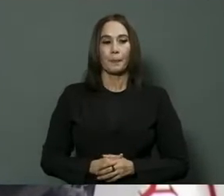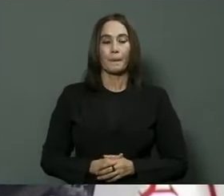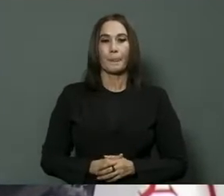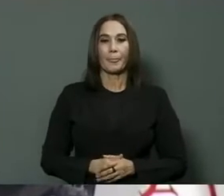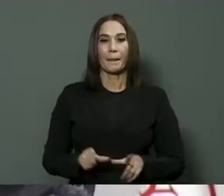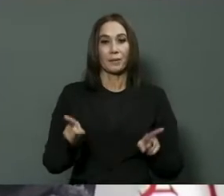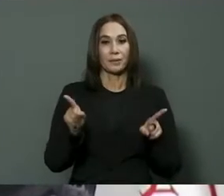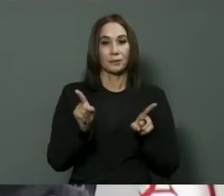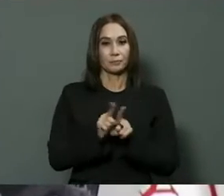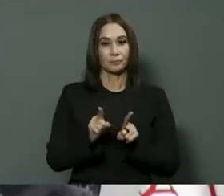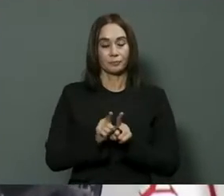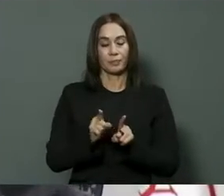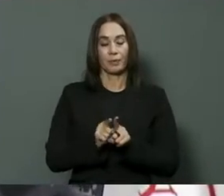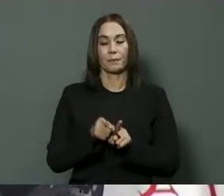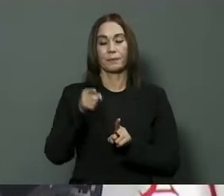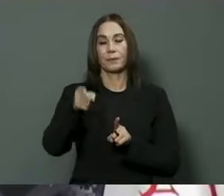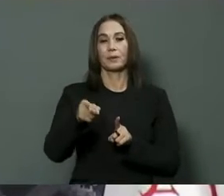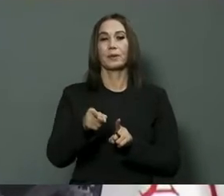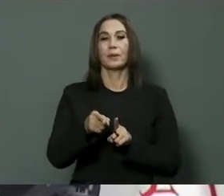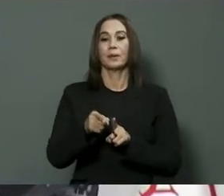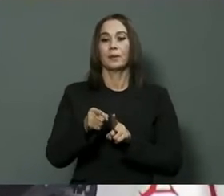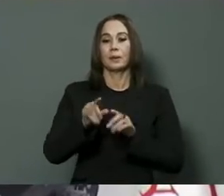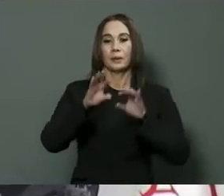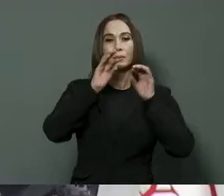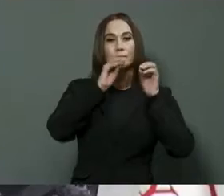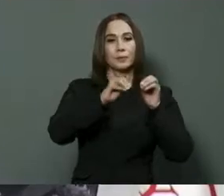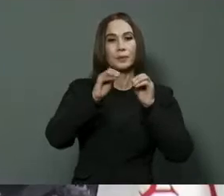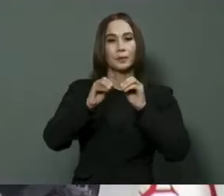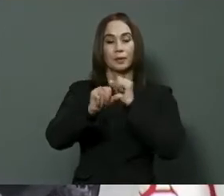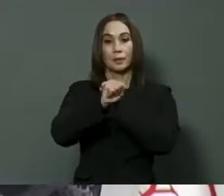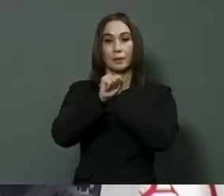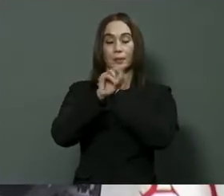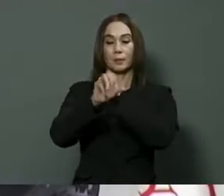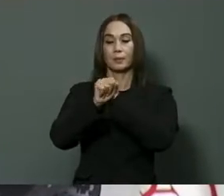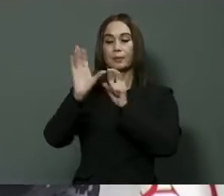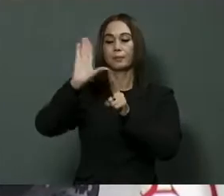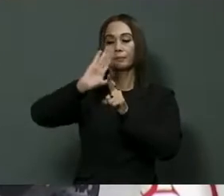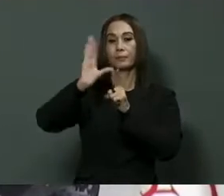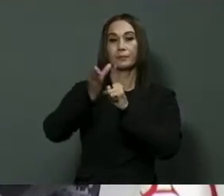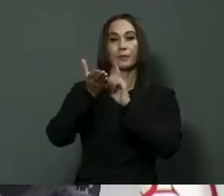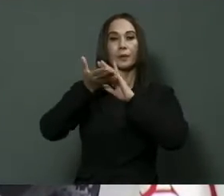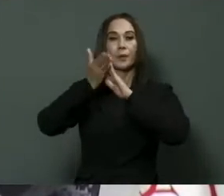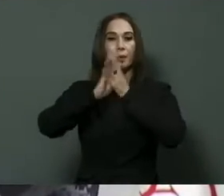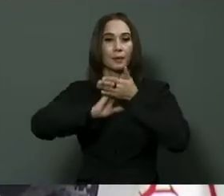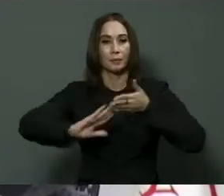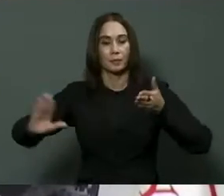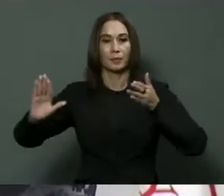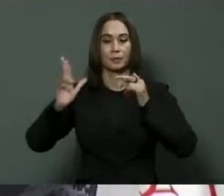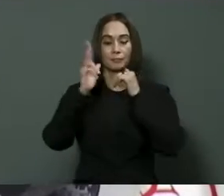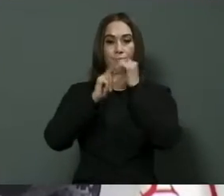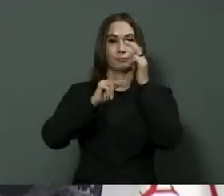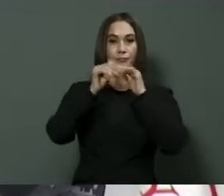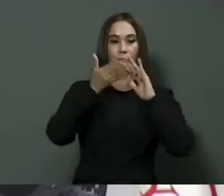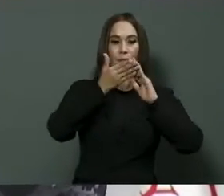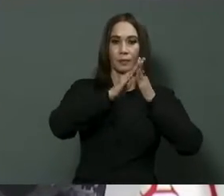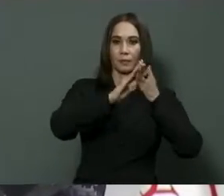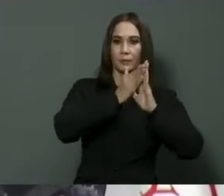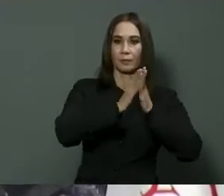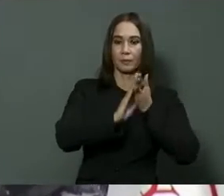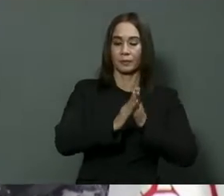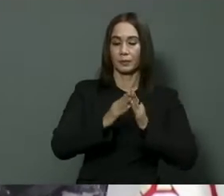Así, de igual forma, afianzar una cultura de paz para construir comunidades de vida en convivencia